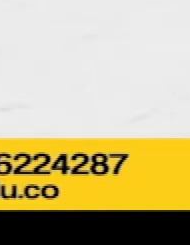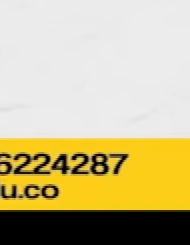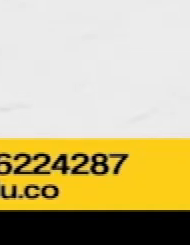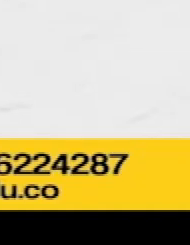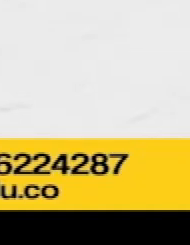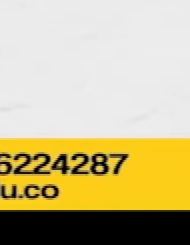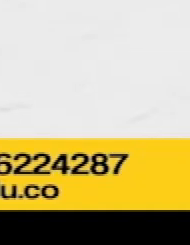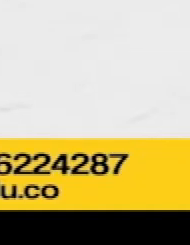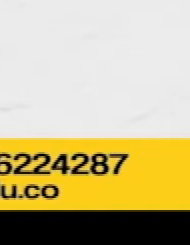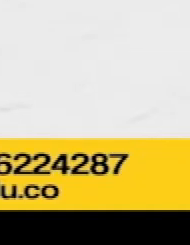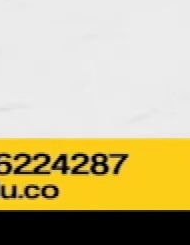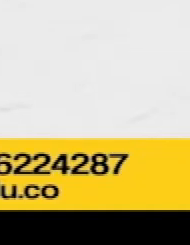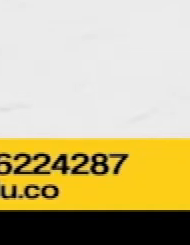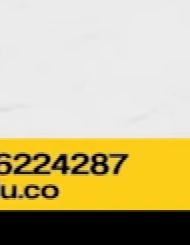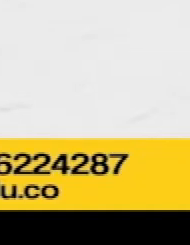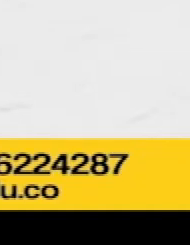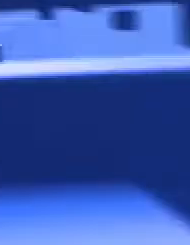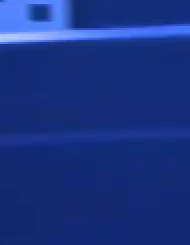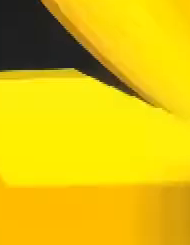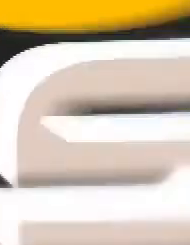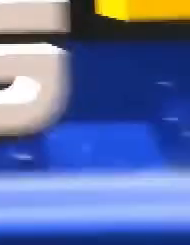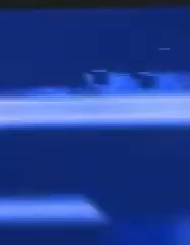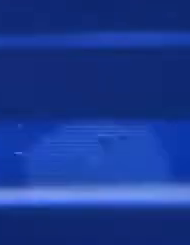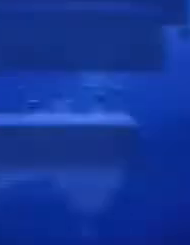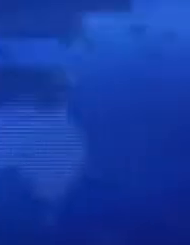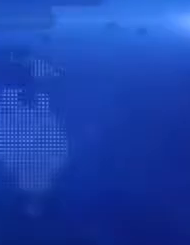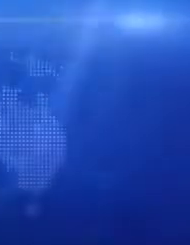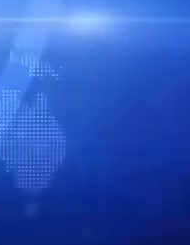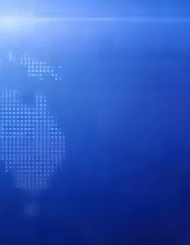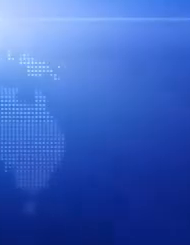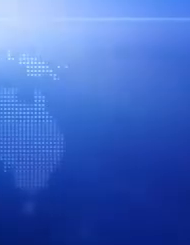abiertas hasta el 17 de junio.